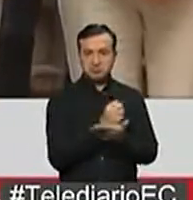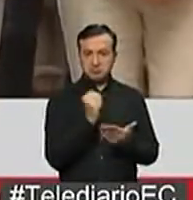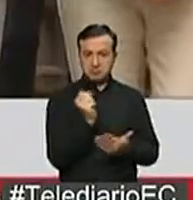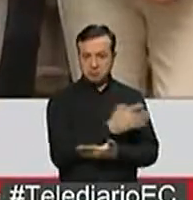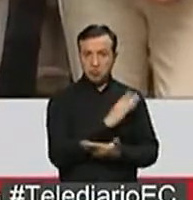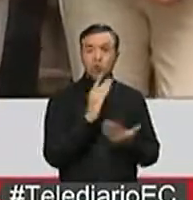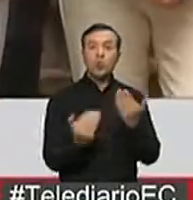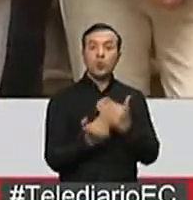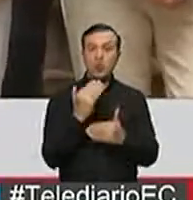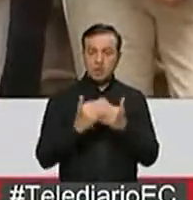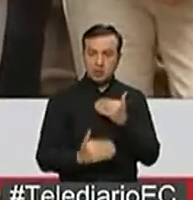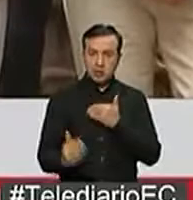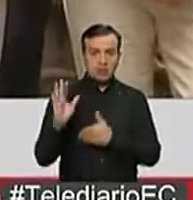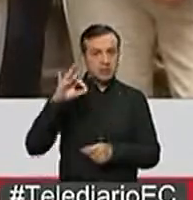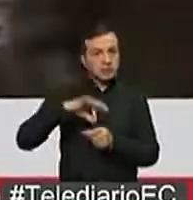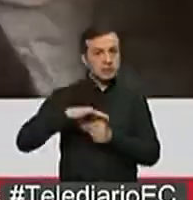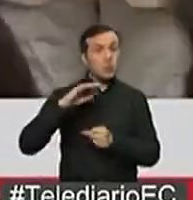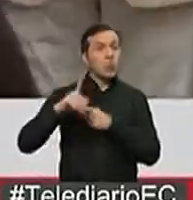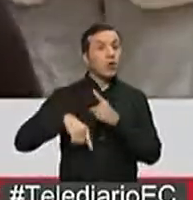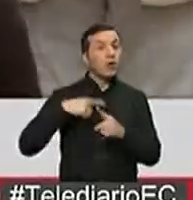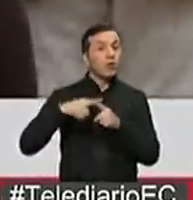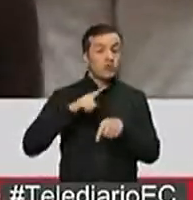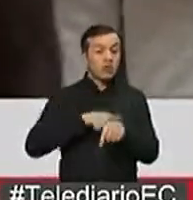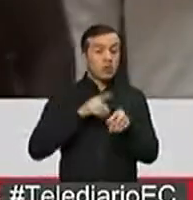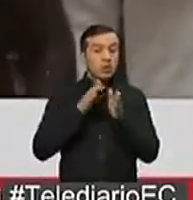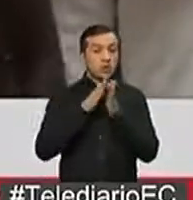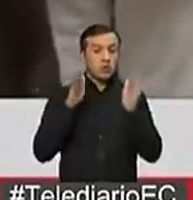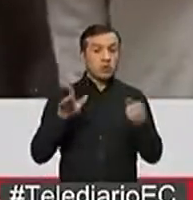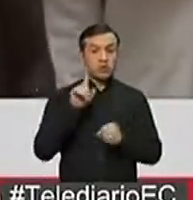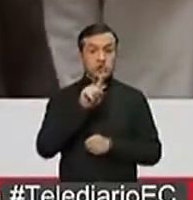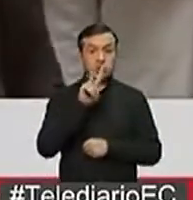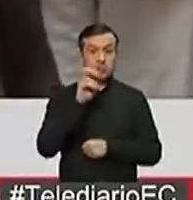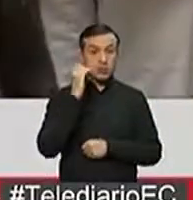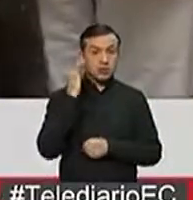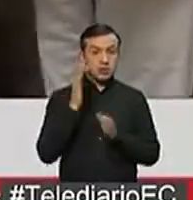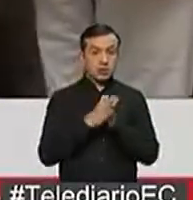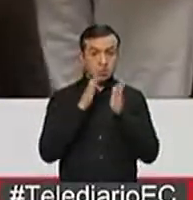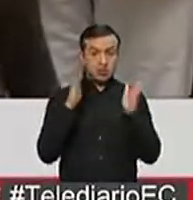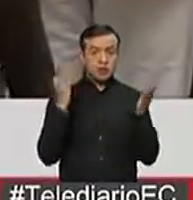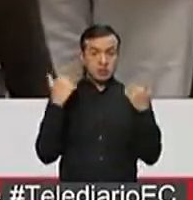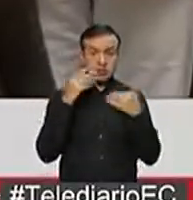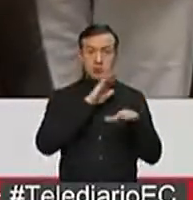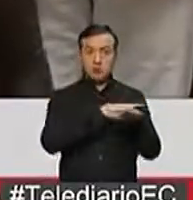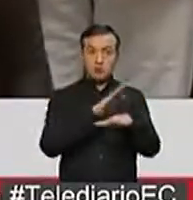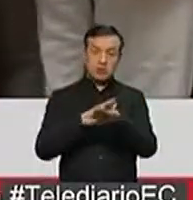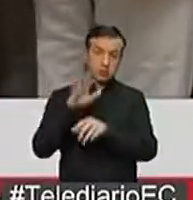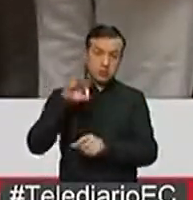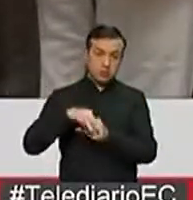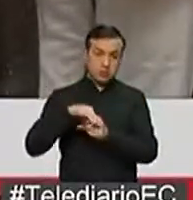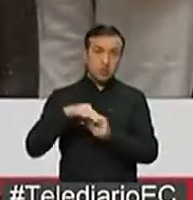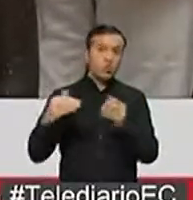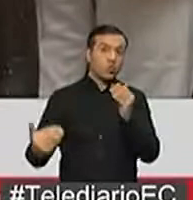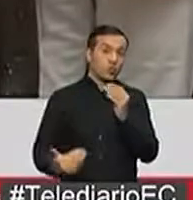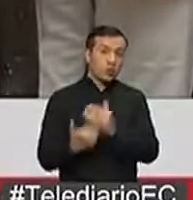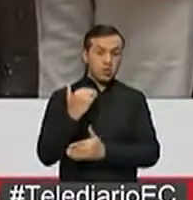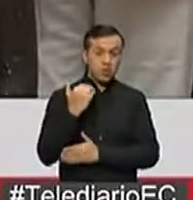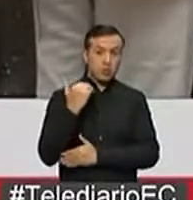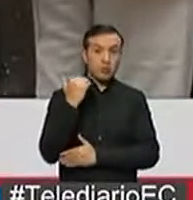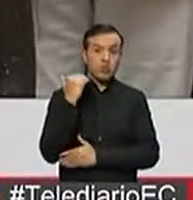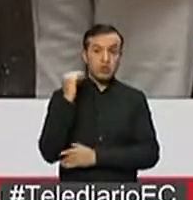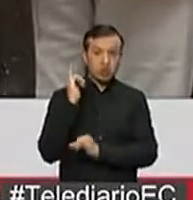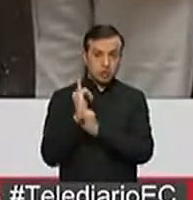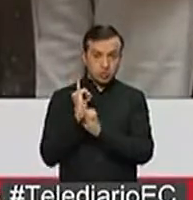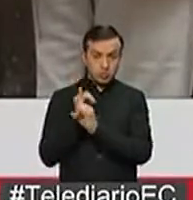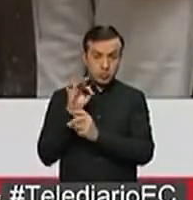próxima cita con las urnas tiene que celebrarse en un plazo máximo de 120 días a partir de que sean convocados por un nuevo órgano electoral que tiene que elegir